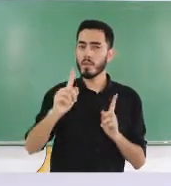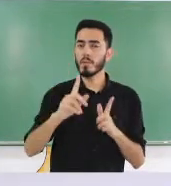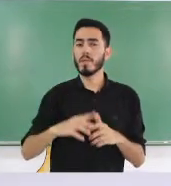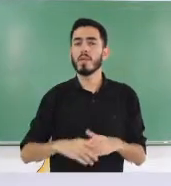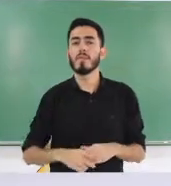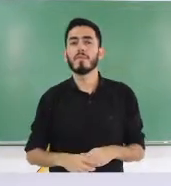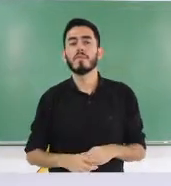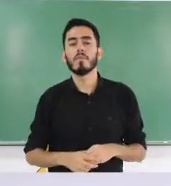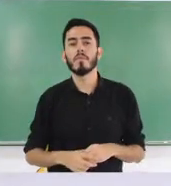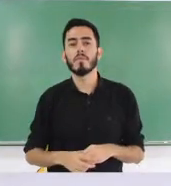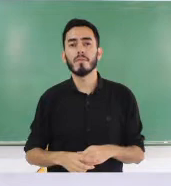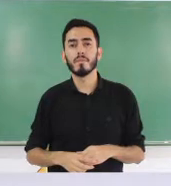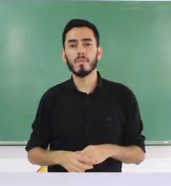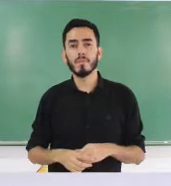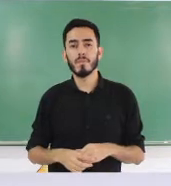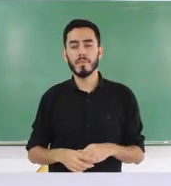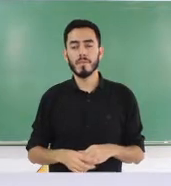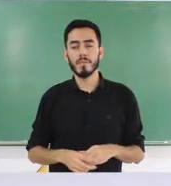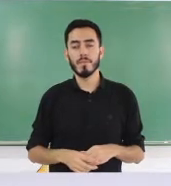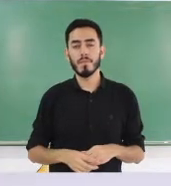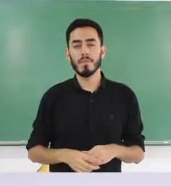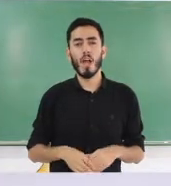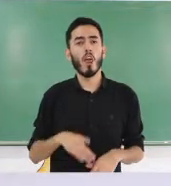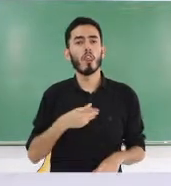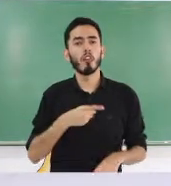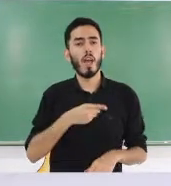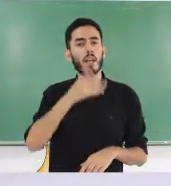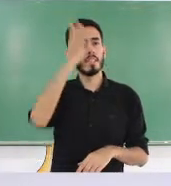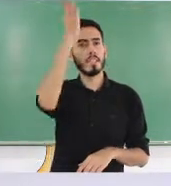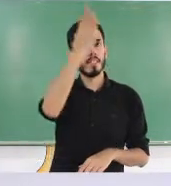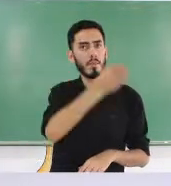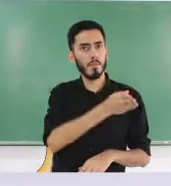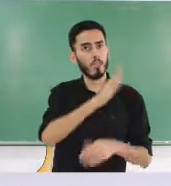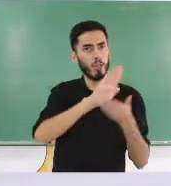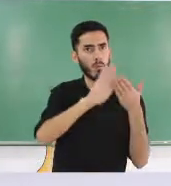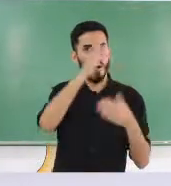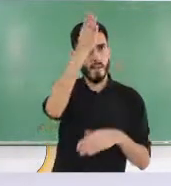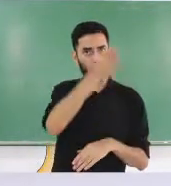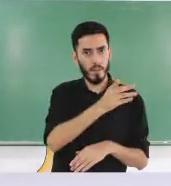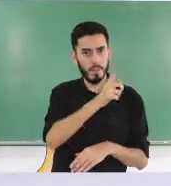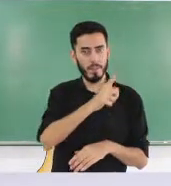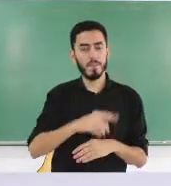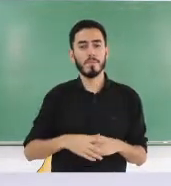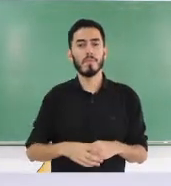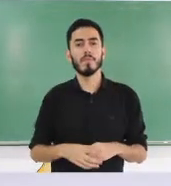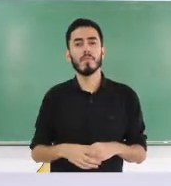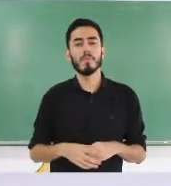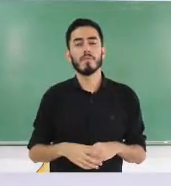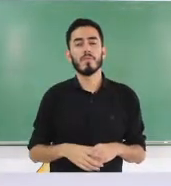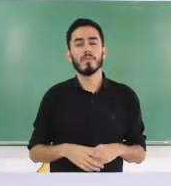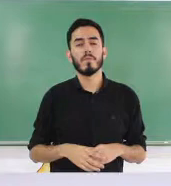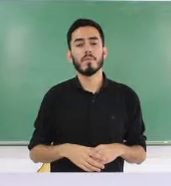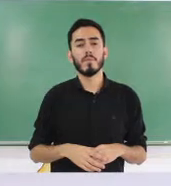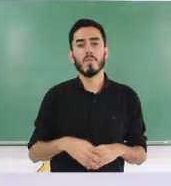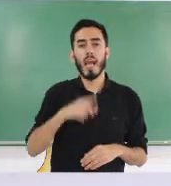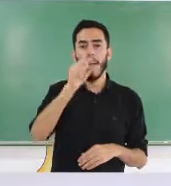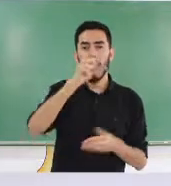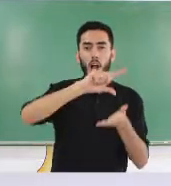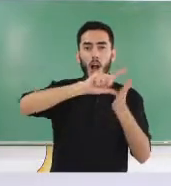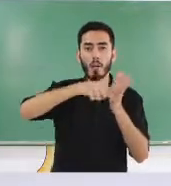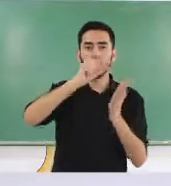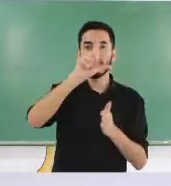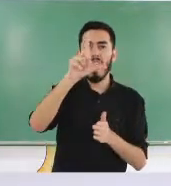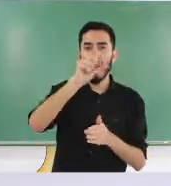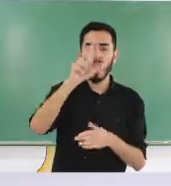diferentes partes en el segmento trazado. Al no mover el compás, ¿sí? La